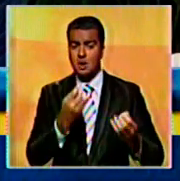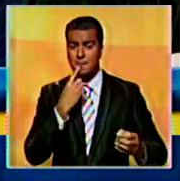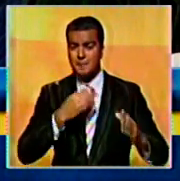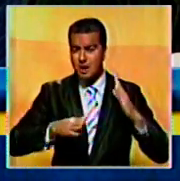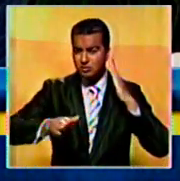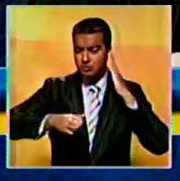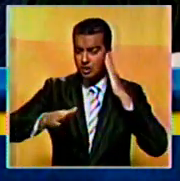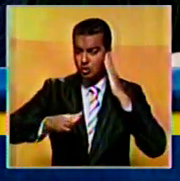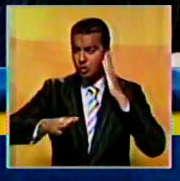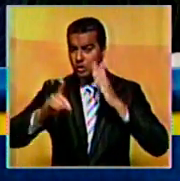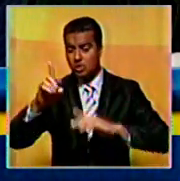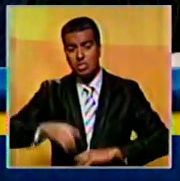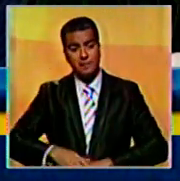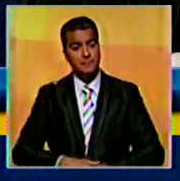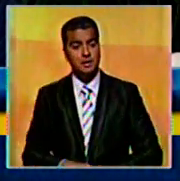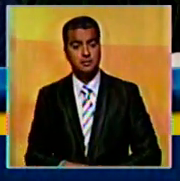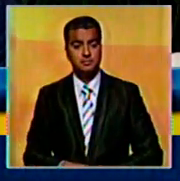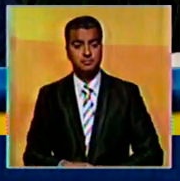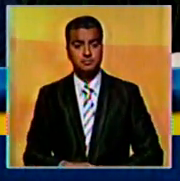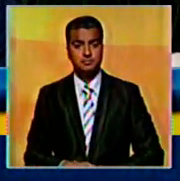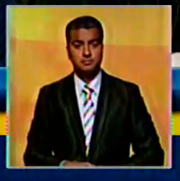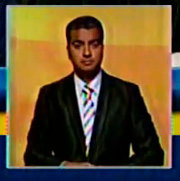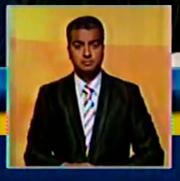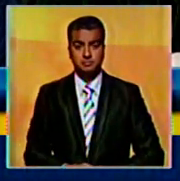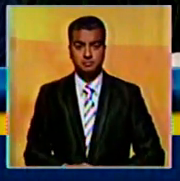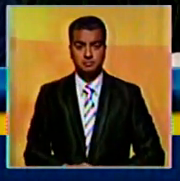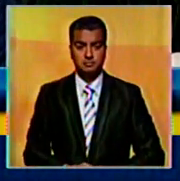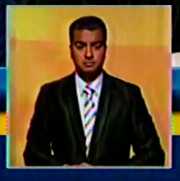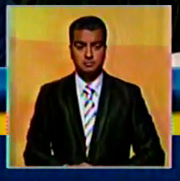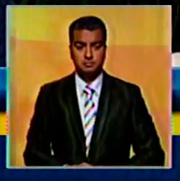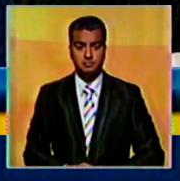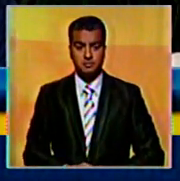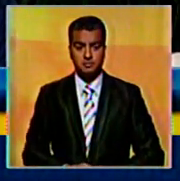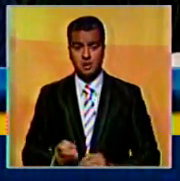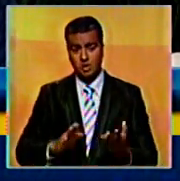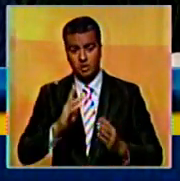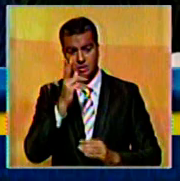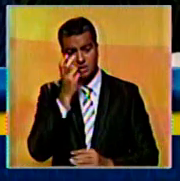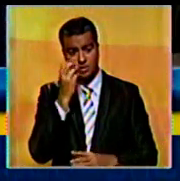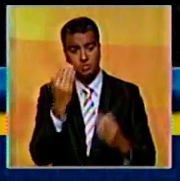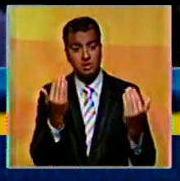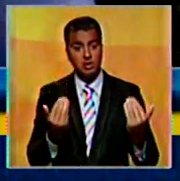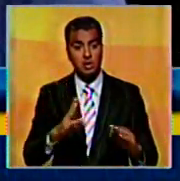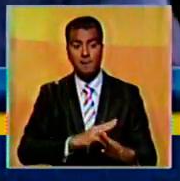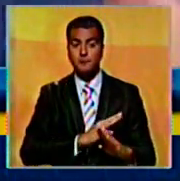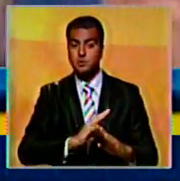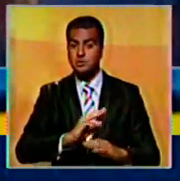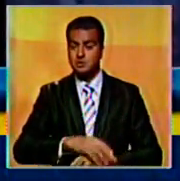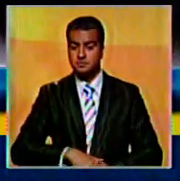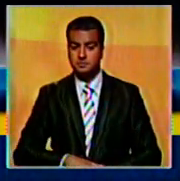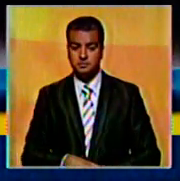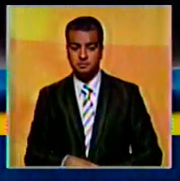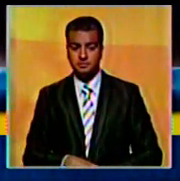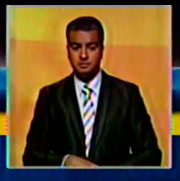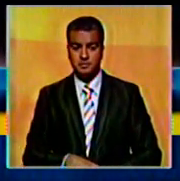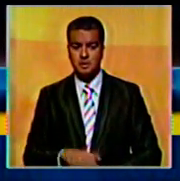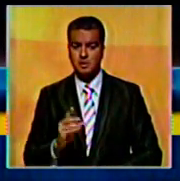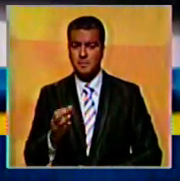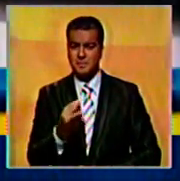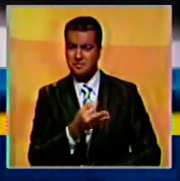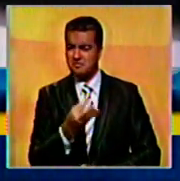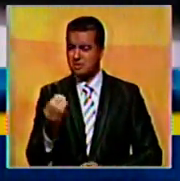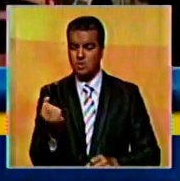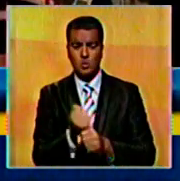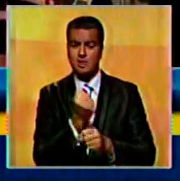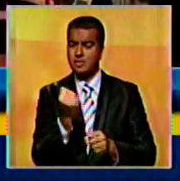como sintetizadores o pads, ¿no? Que es lo que se escucha en la actualidad musical. El astro español está muy satisfecho con el